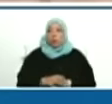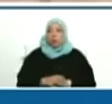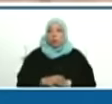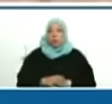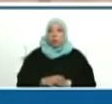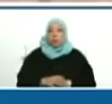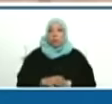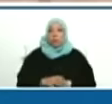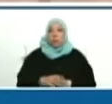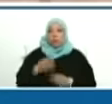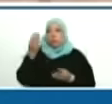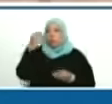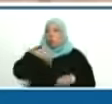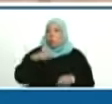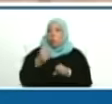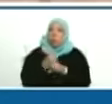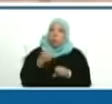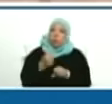imponiéndosela al pueblo.